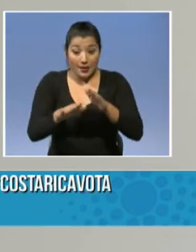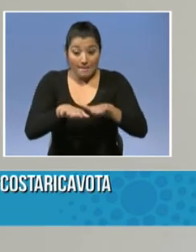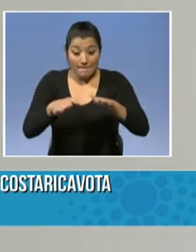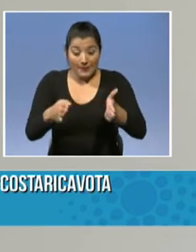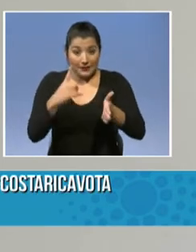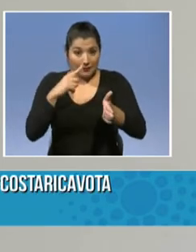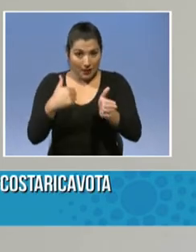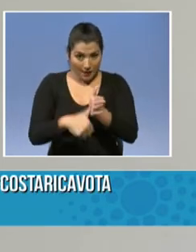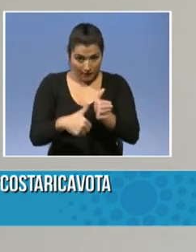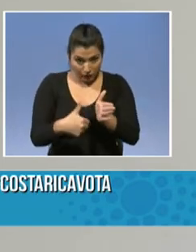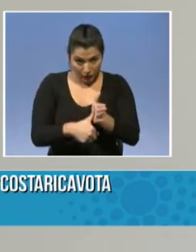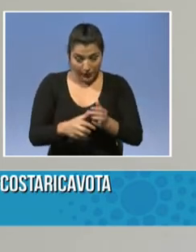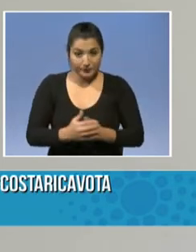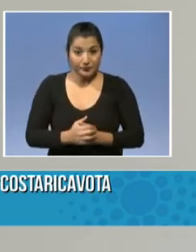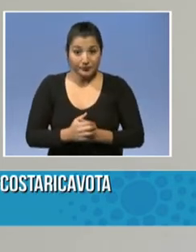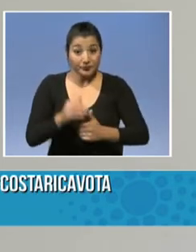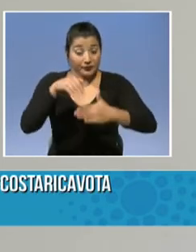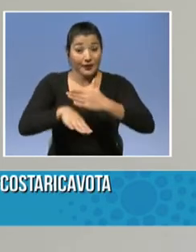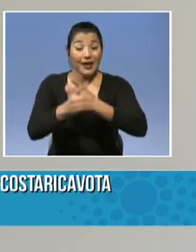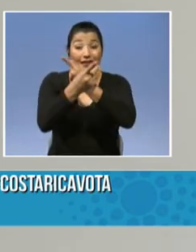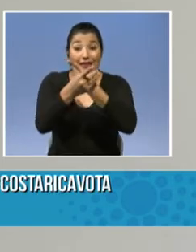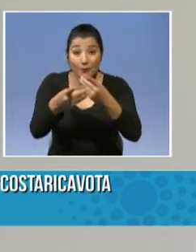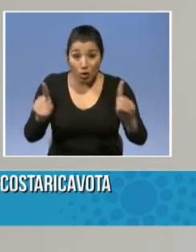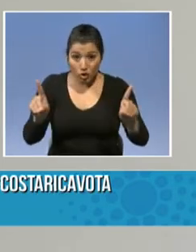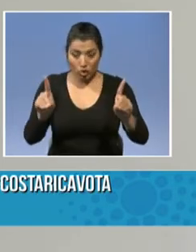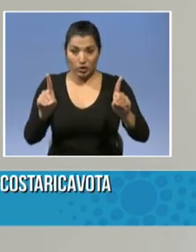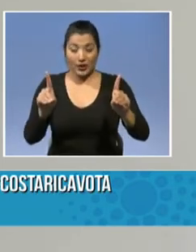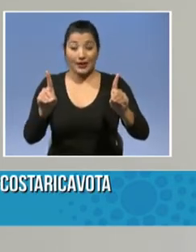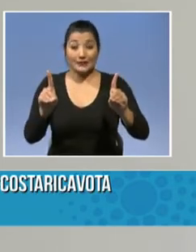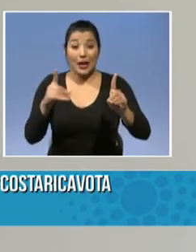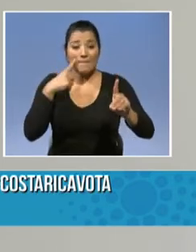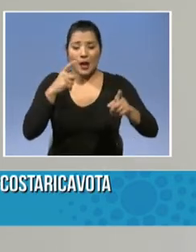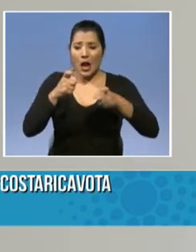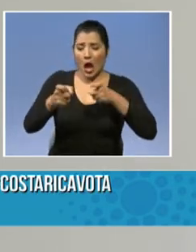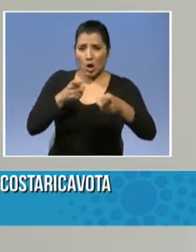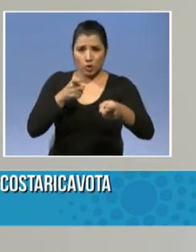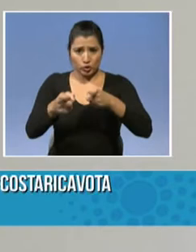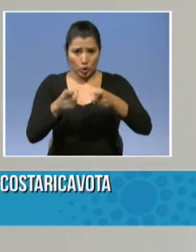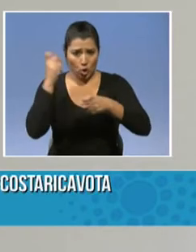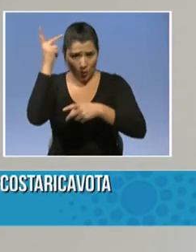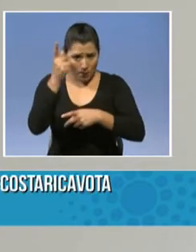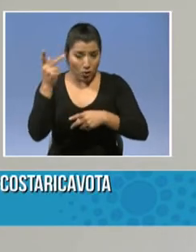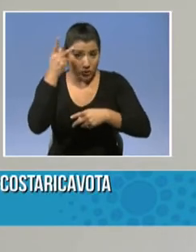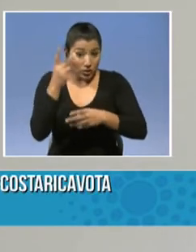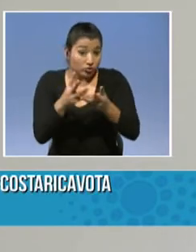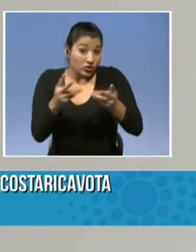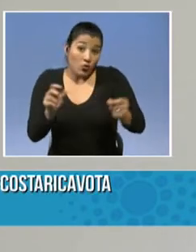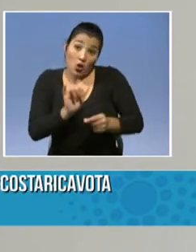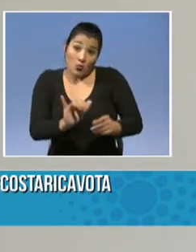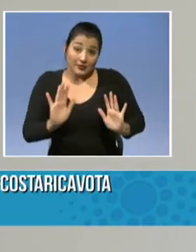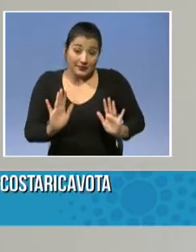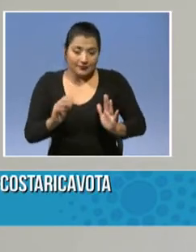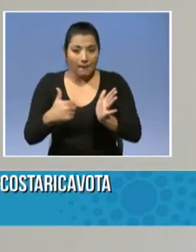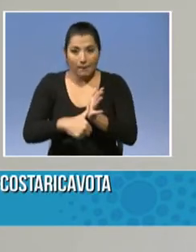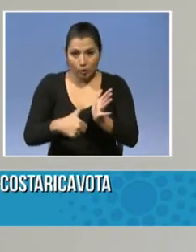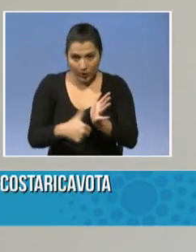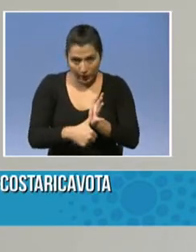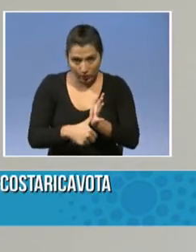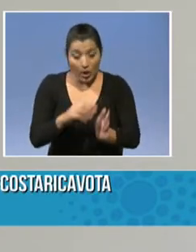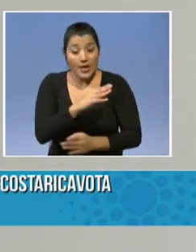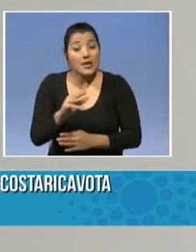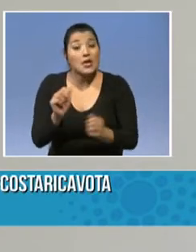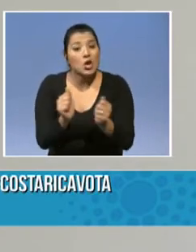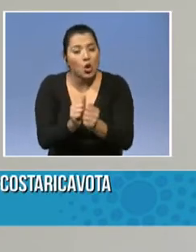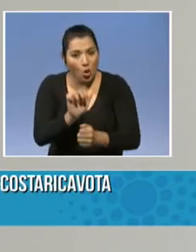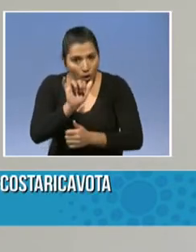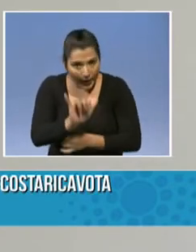En democracia, la confrontación por el control temporal del poder político se resuelve así, votando, y con eso se